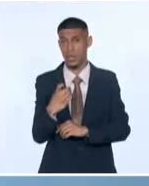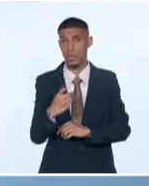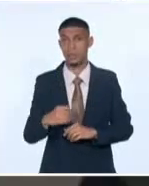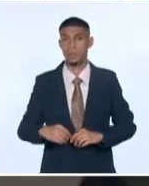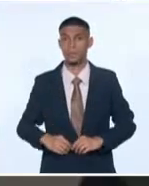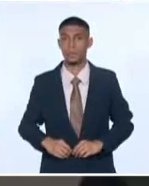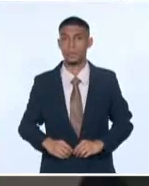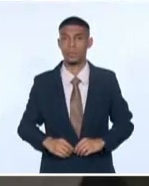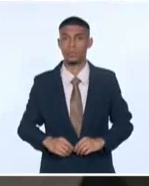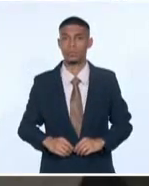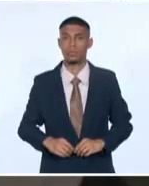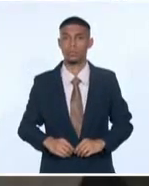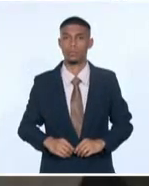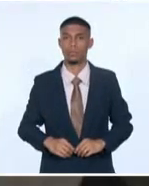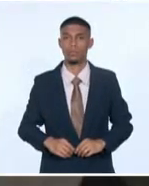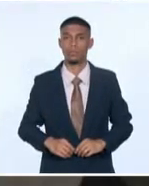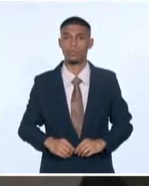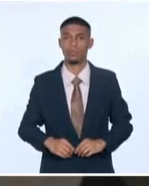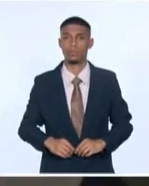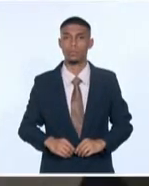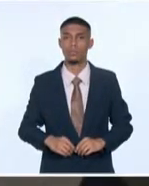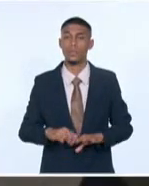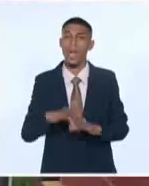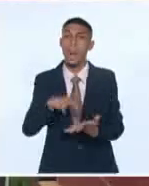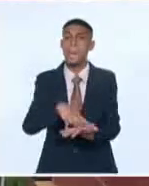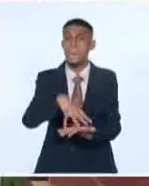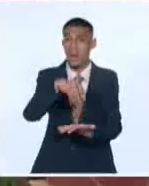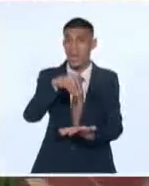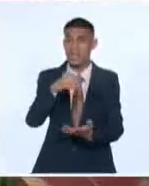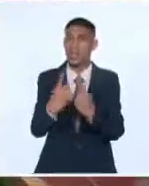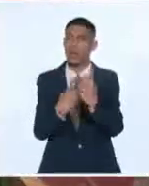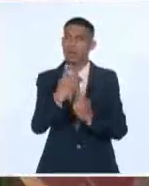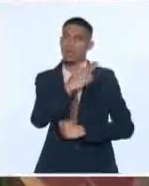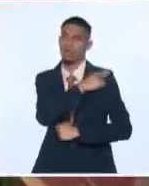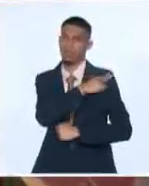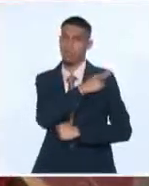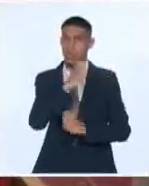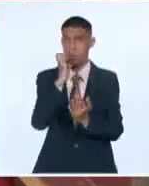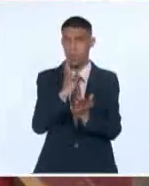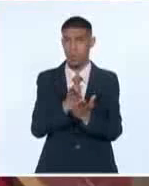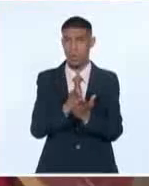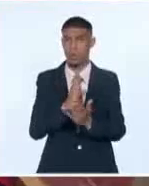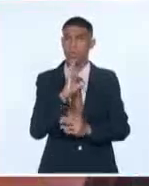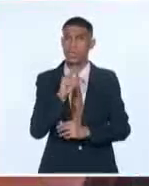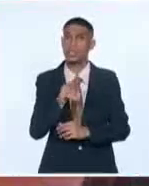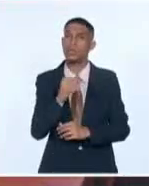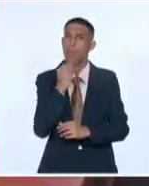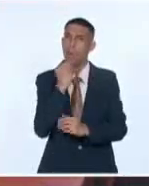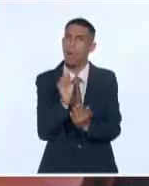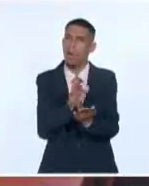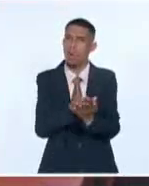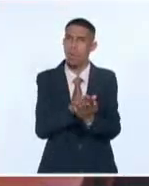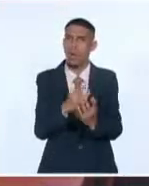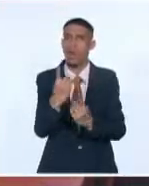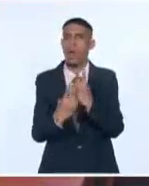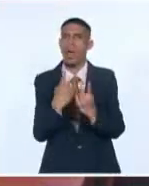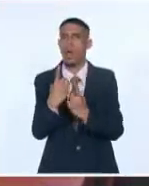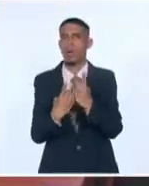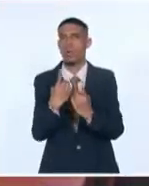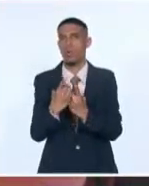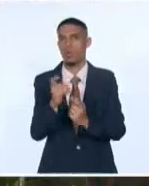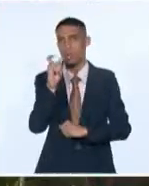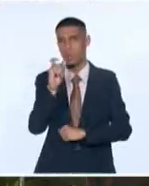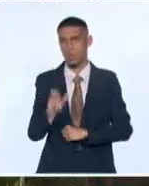de completamiento. Estas plazas, según funcionarios de educación, se prevén cubrir con alternativas, entre las que se encuentran